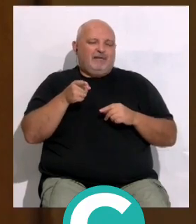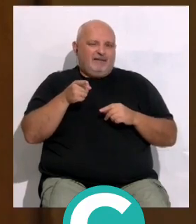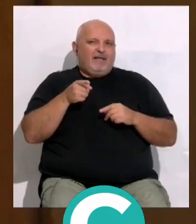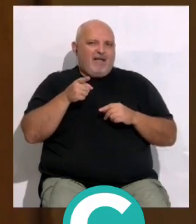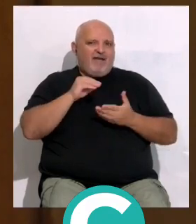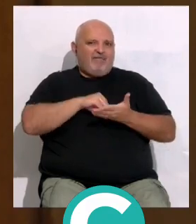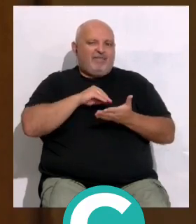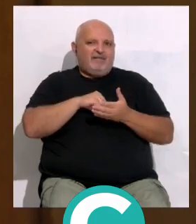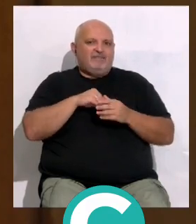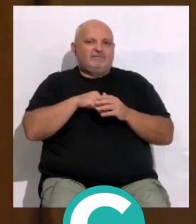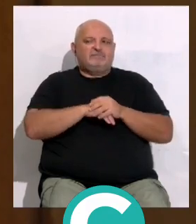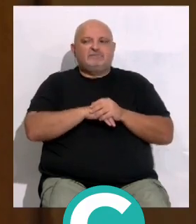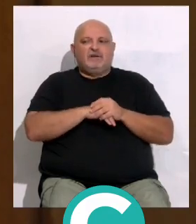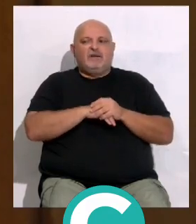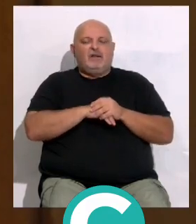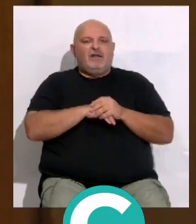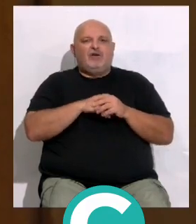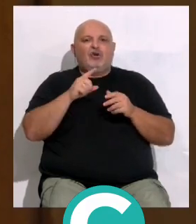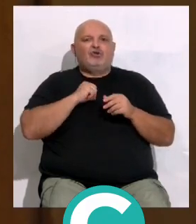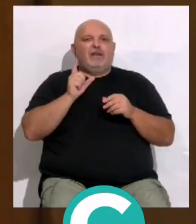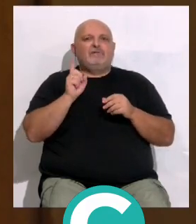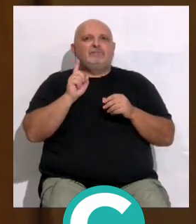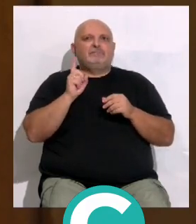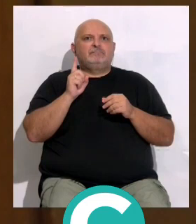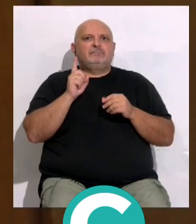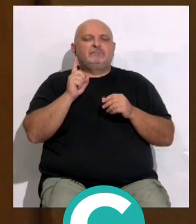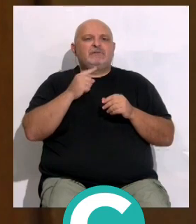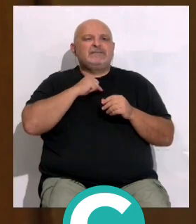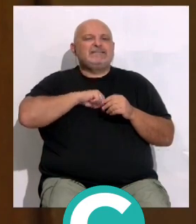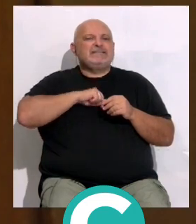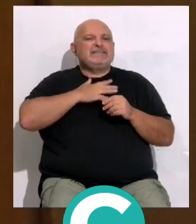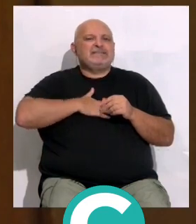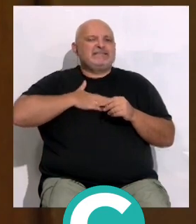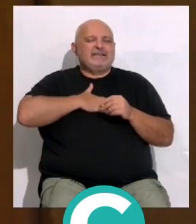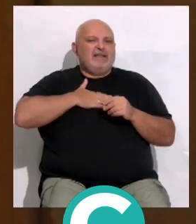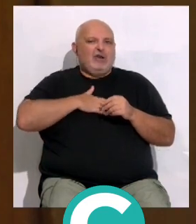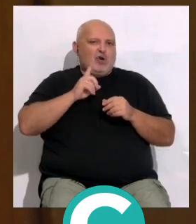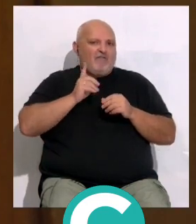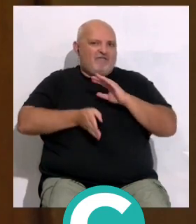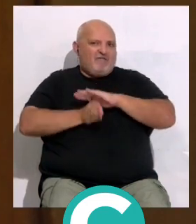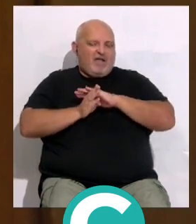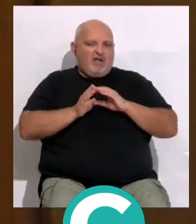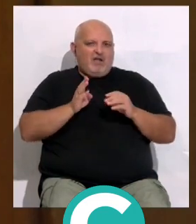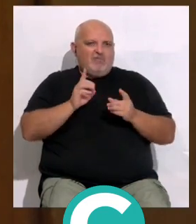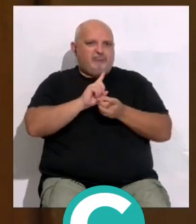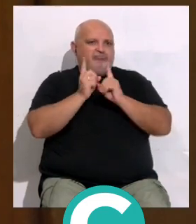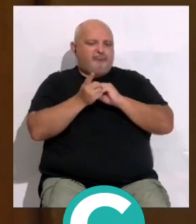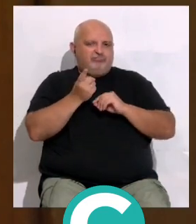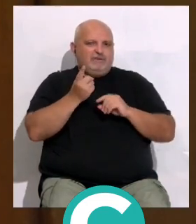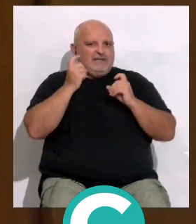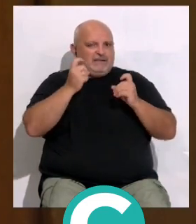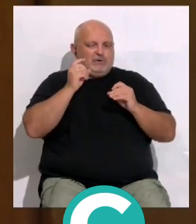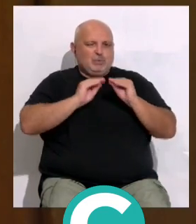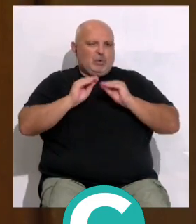pues también el hecho de que no tengamos muchas veces la satisfacción no nos puede llevar a tener un trastorno, sino tenemos que